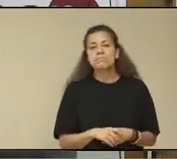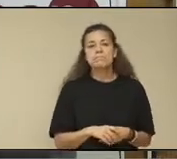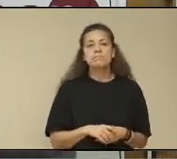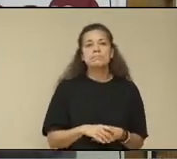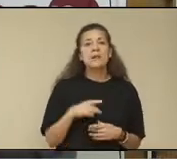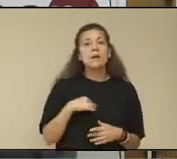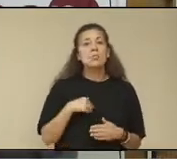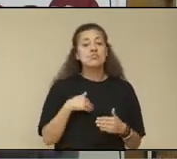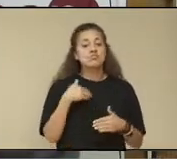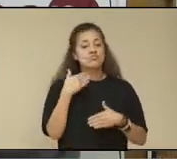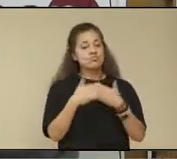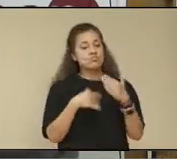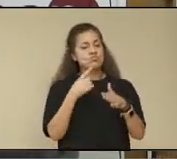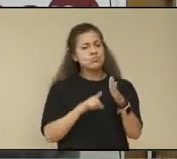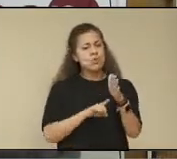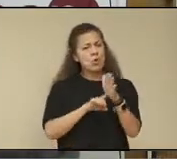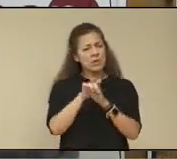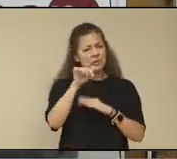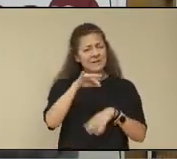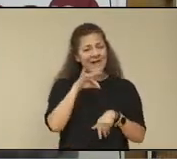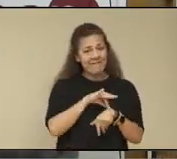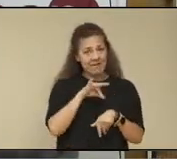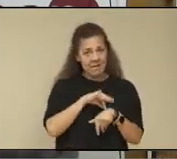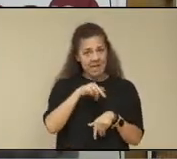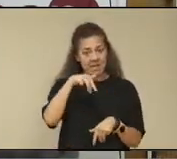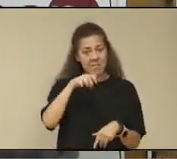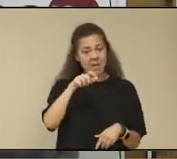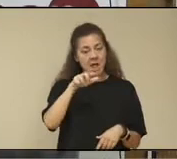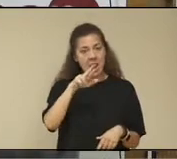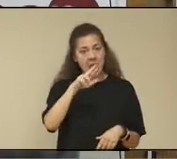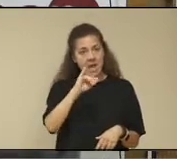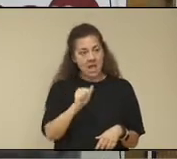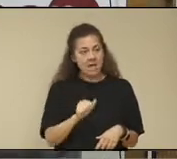El progreso de la enfermedad de malaria